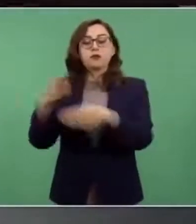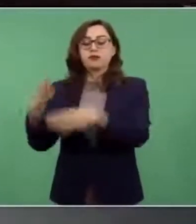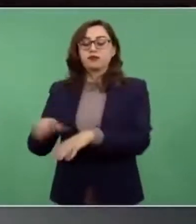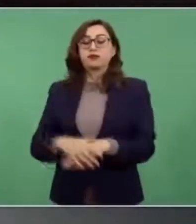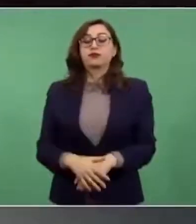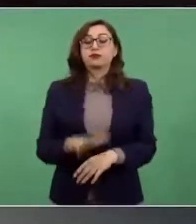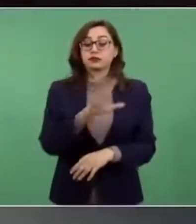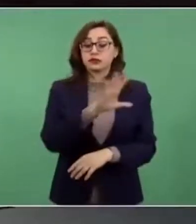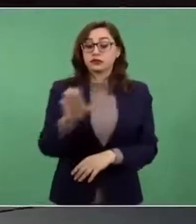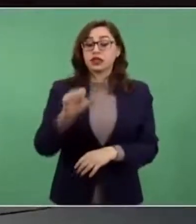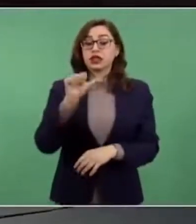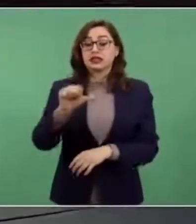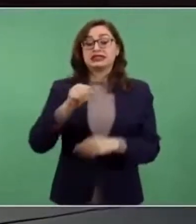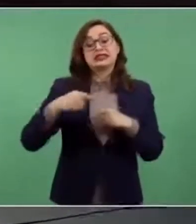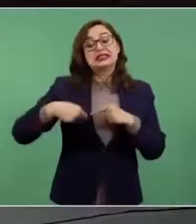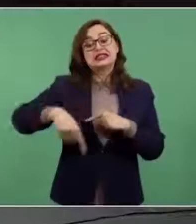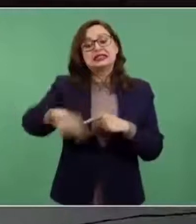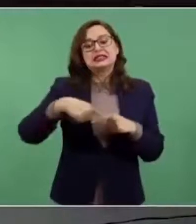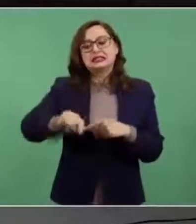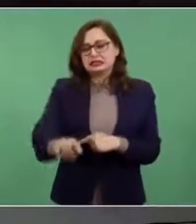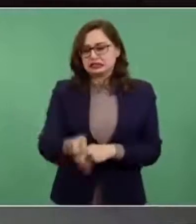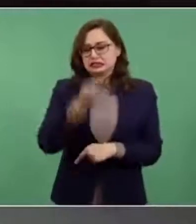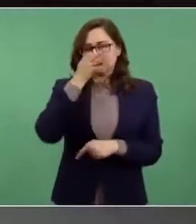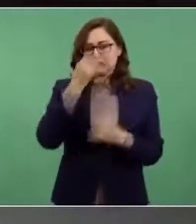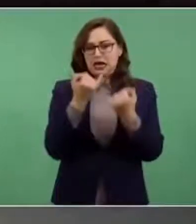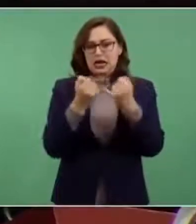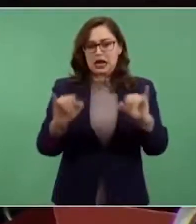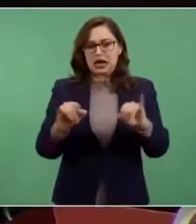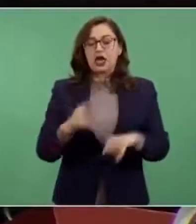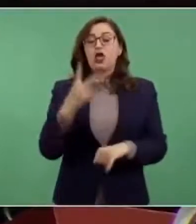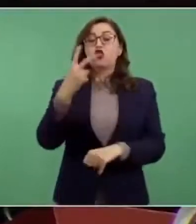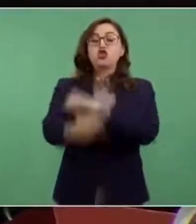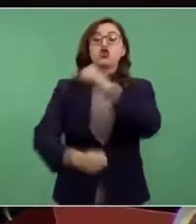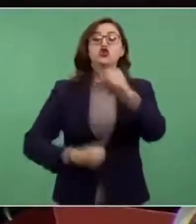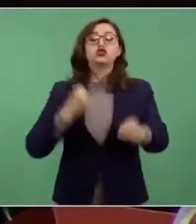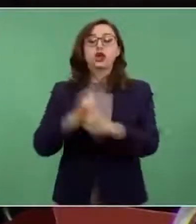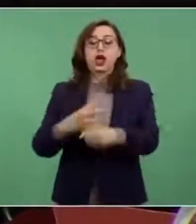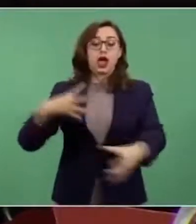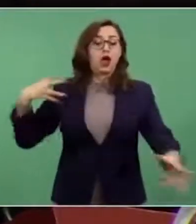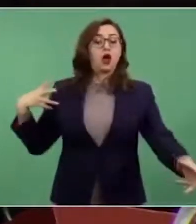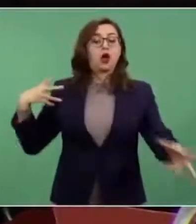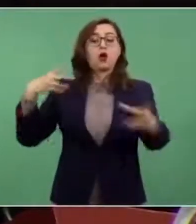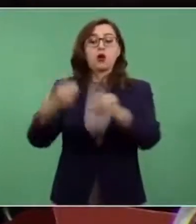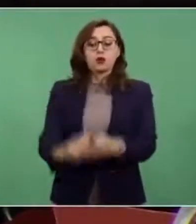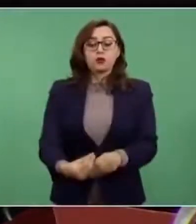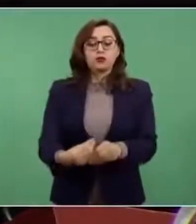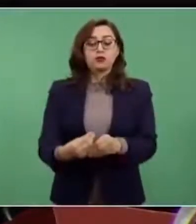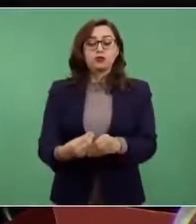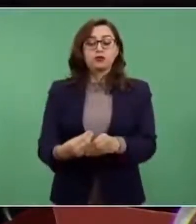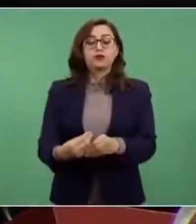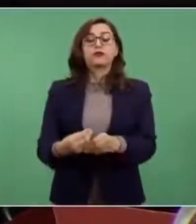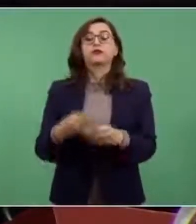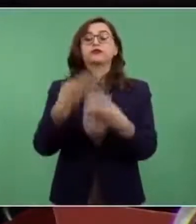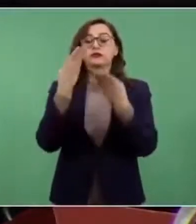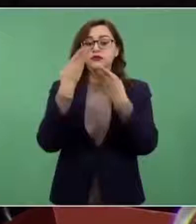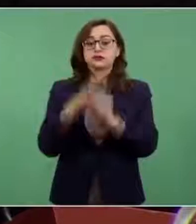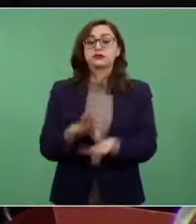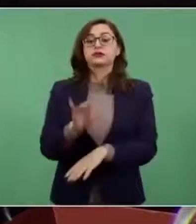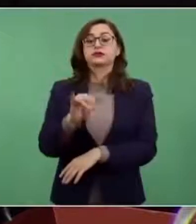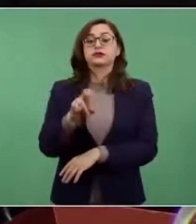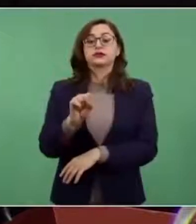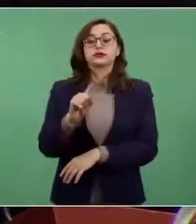516 más en proceso y en los próximos 2 años tendrá cobertura el Banco del